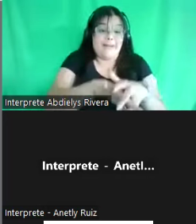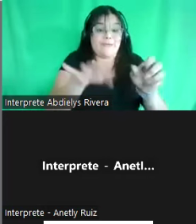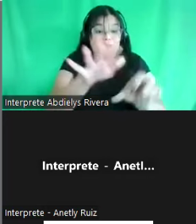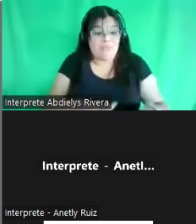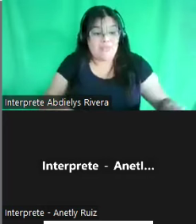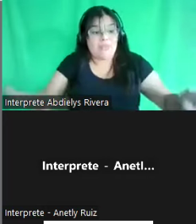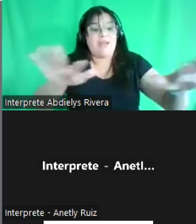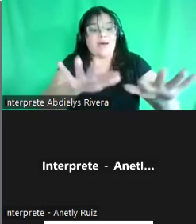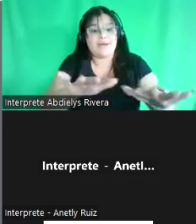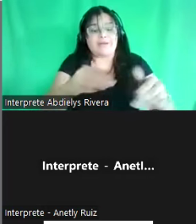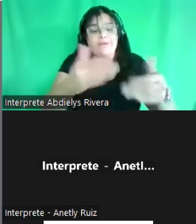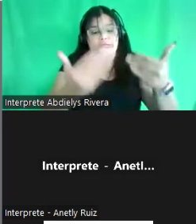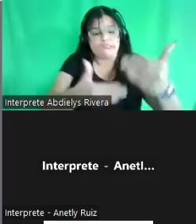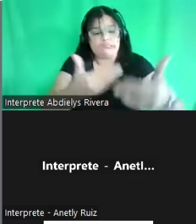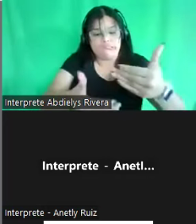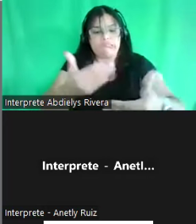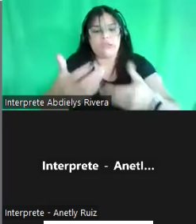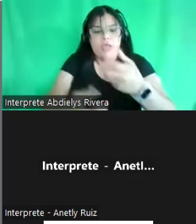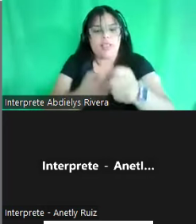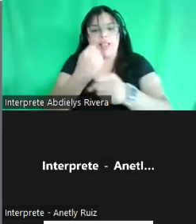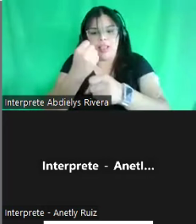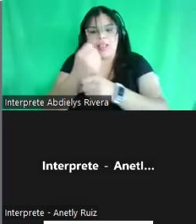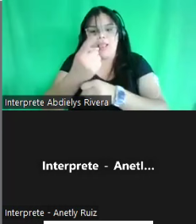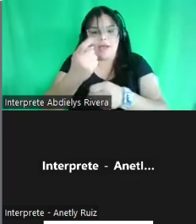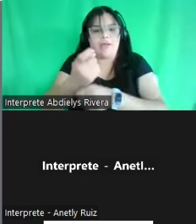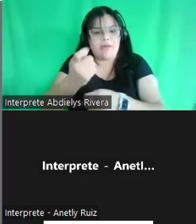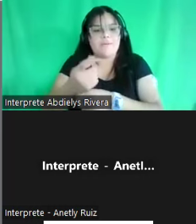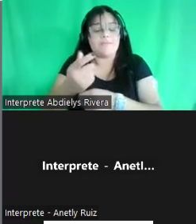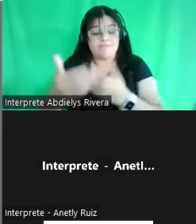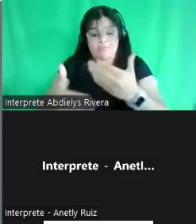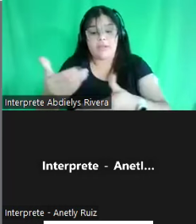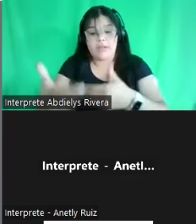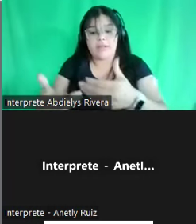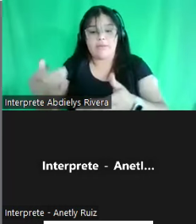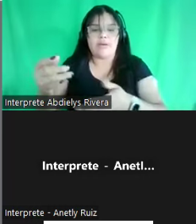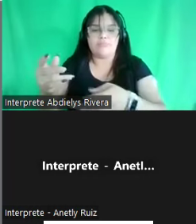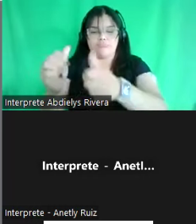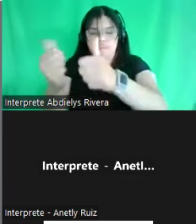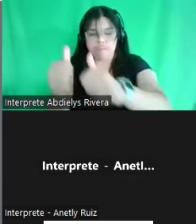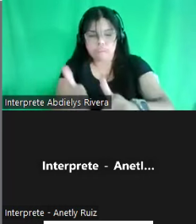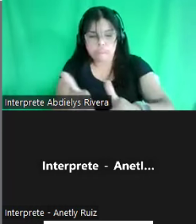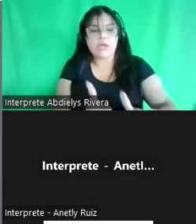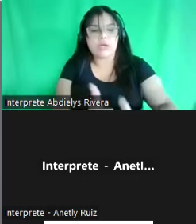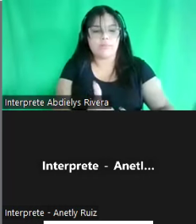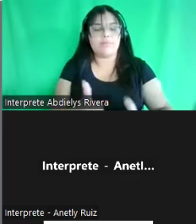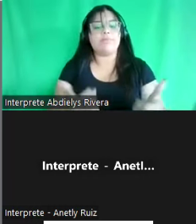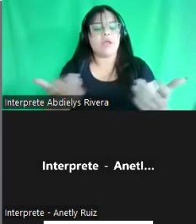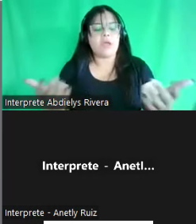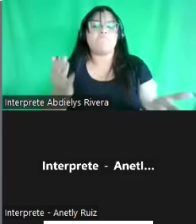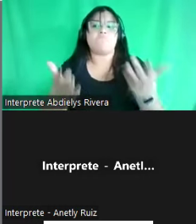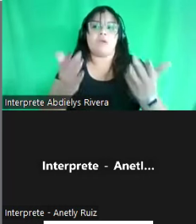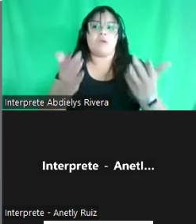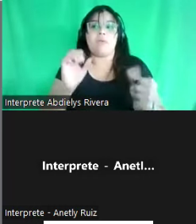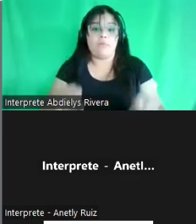tiene progresión a través de los años. Así es que un paciente podría estar en una cubierta catastrófica, por ejemplo,